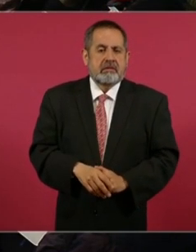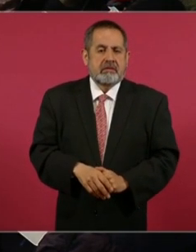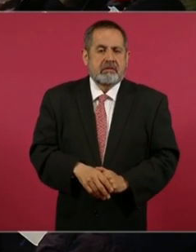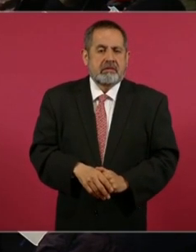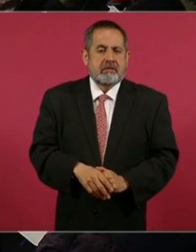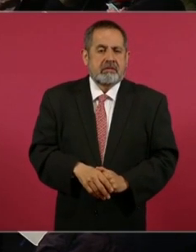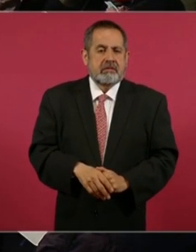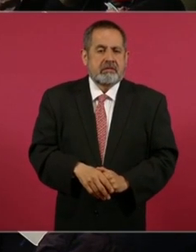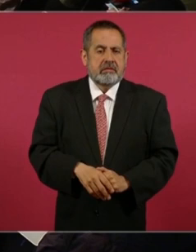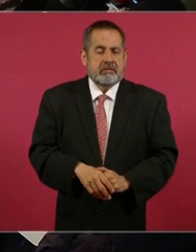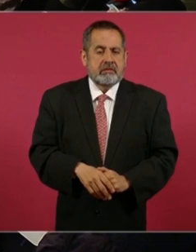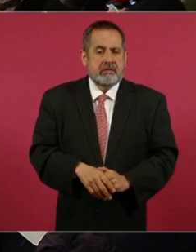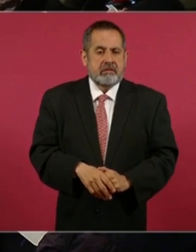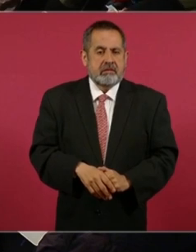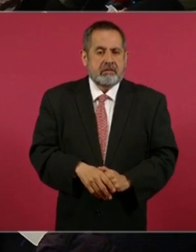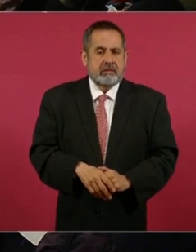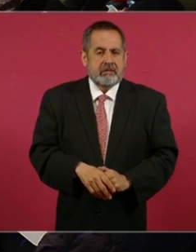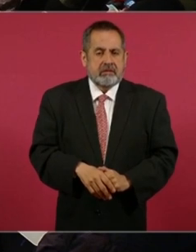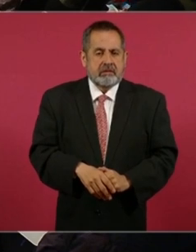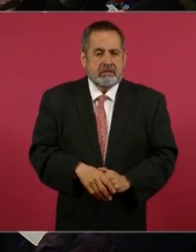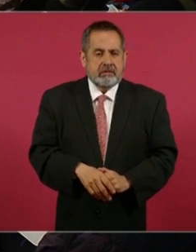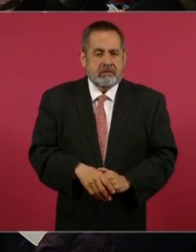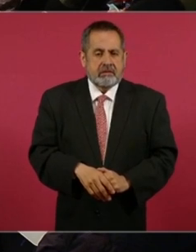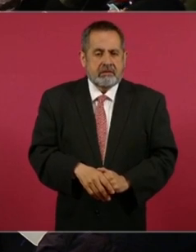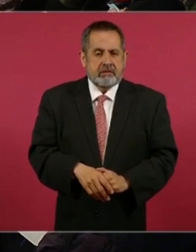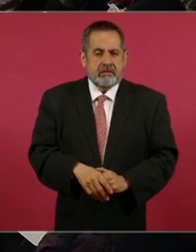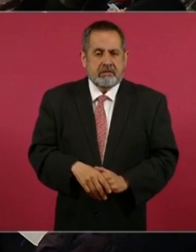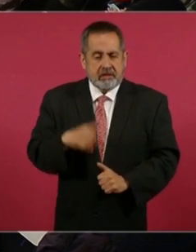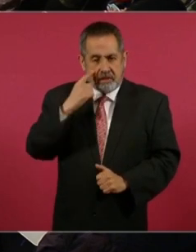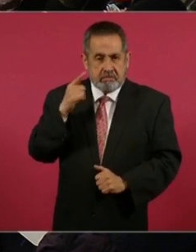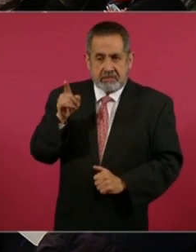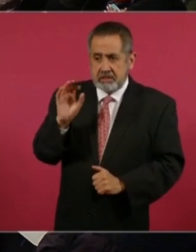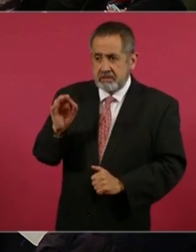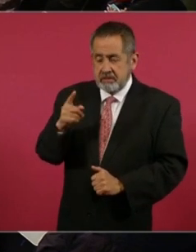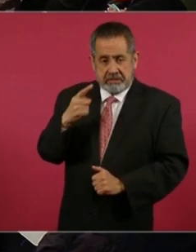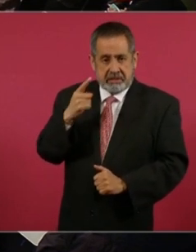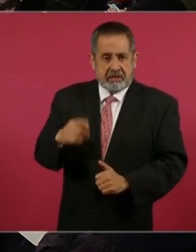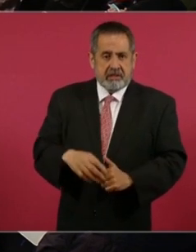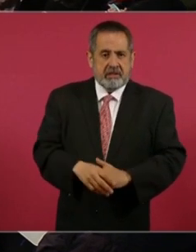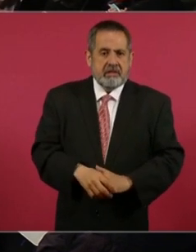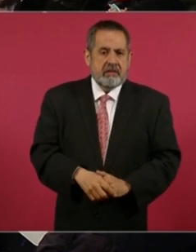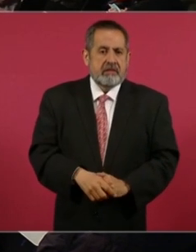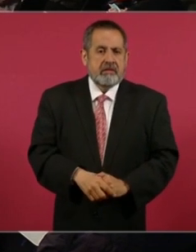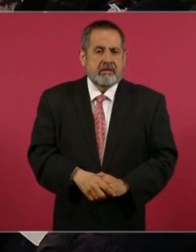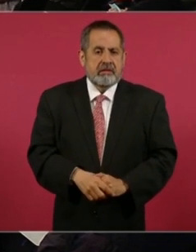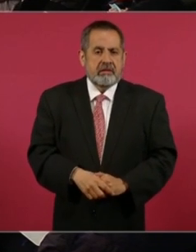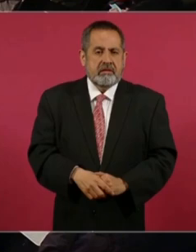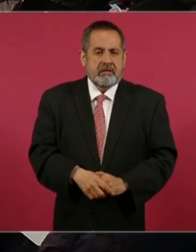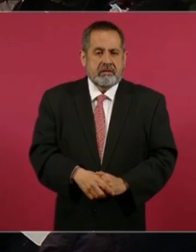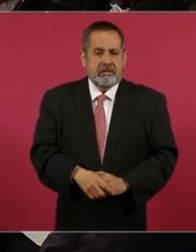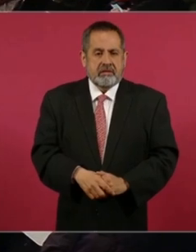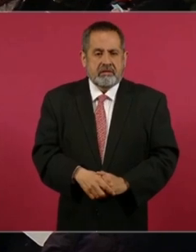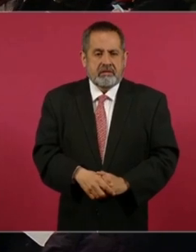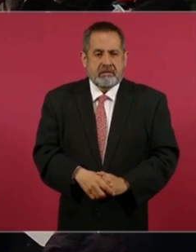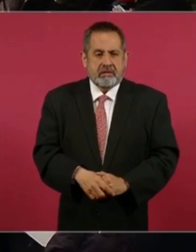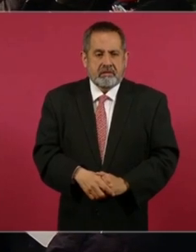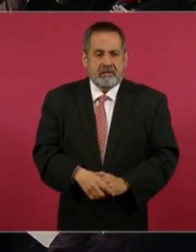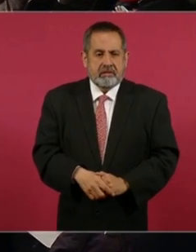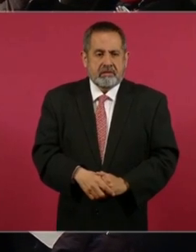No puedo. ¿No lo tienes? Aquí está, mira.